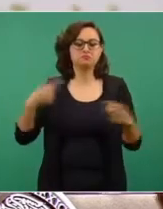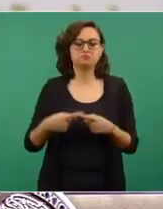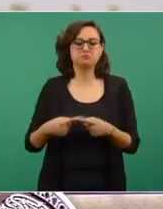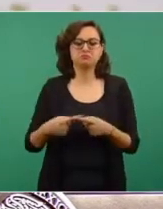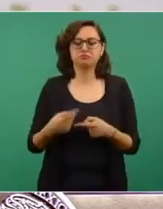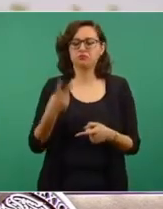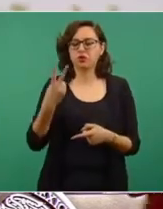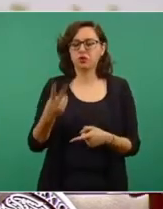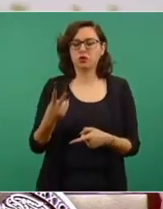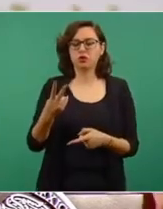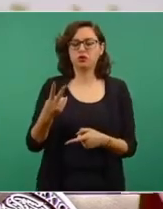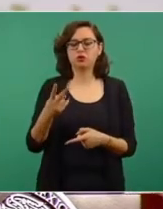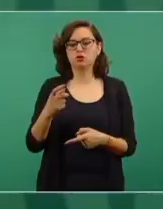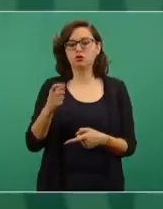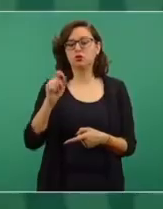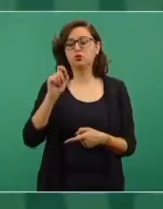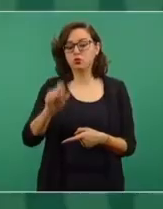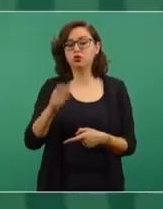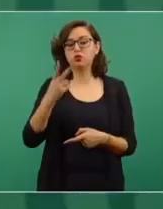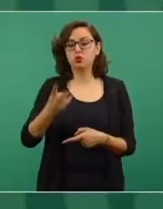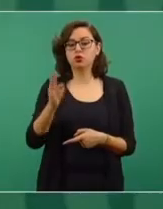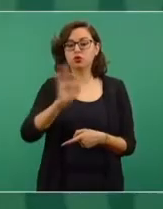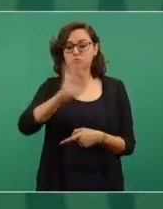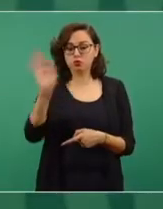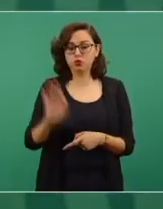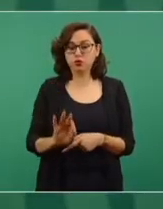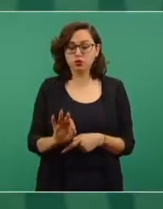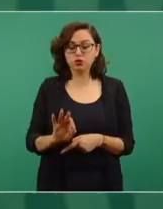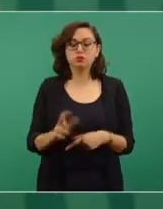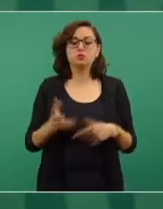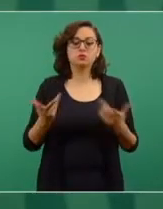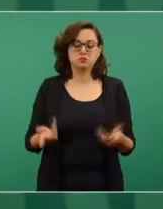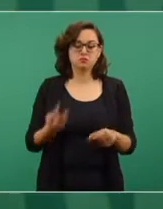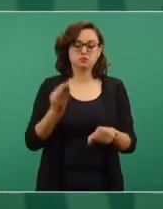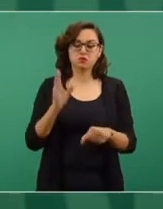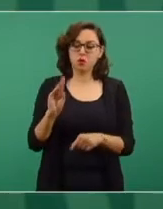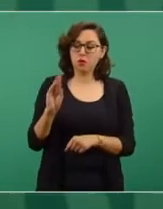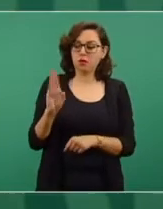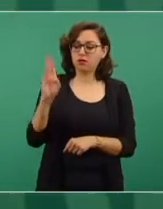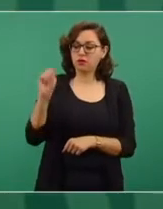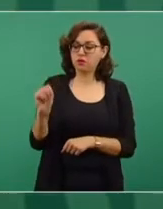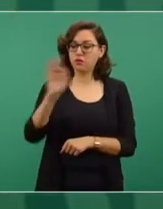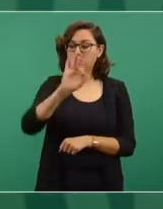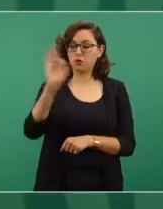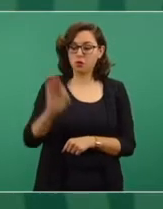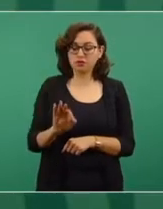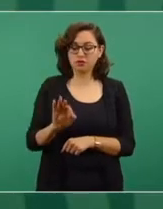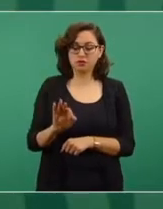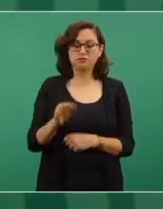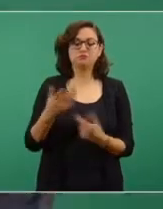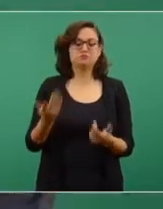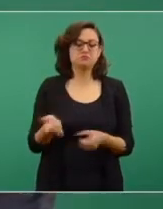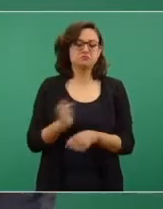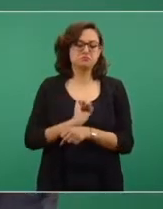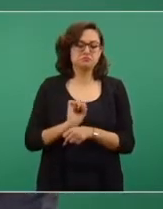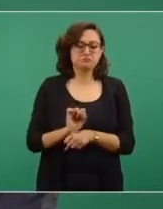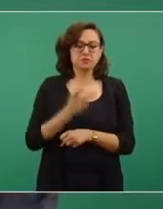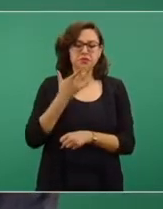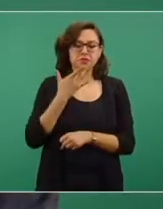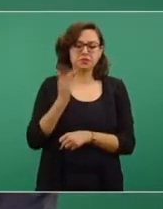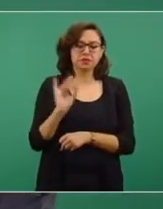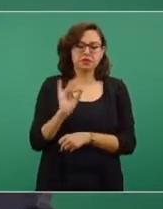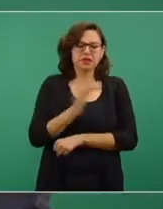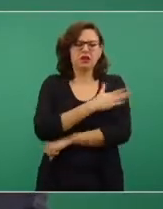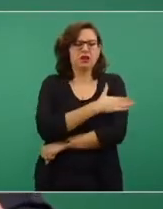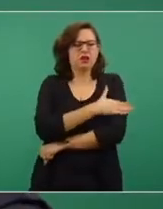2.000 vacunas se presenta un evento, afortunadamente en más del 99% son eventos leves, dolor en